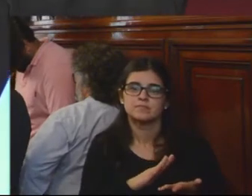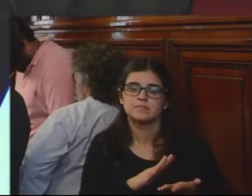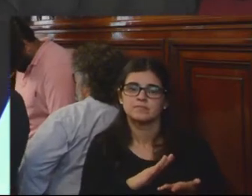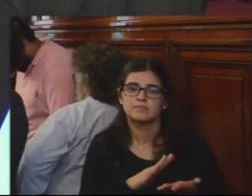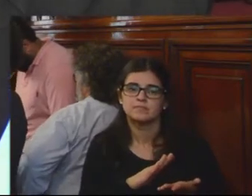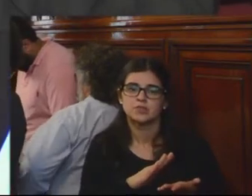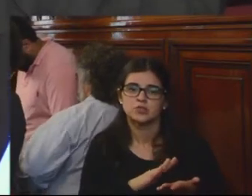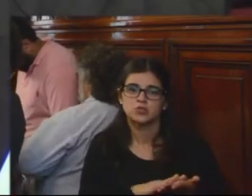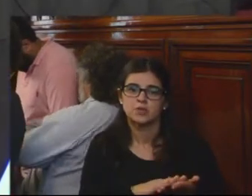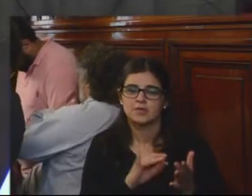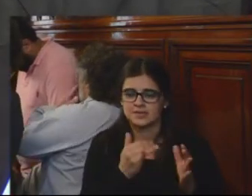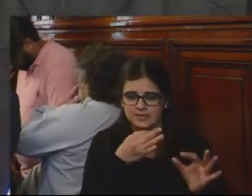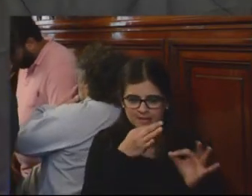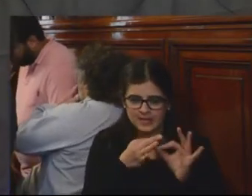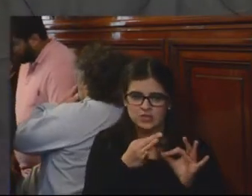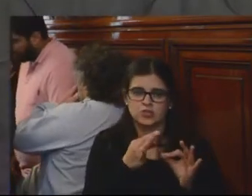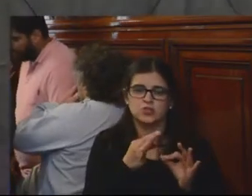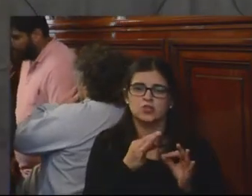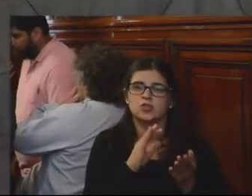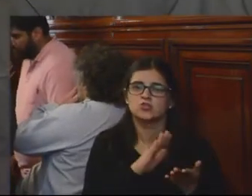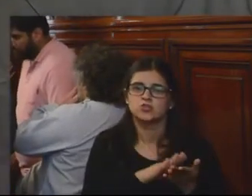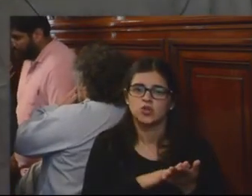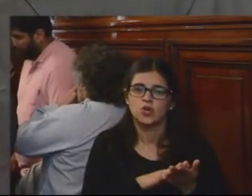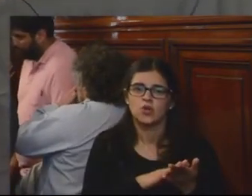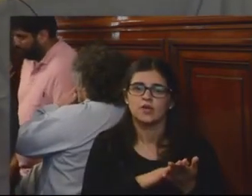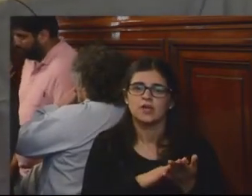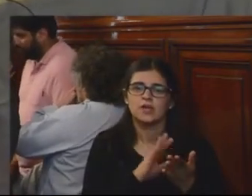cuestiones que se habían mencionado de respecto del centro